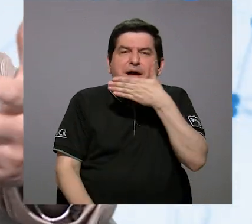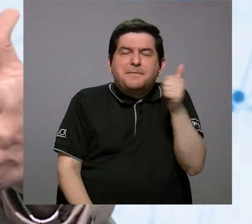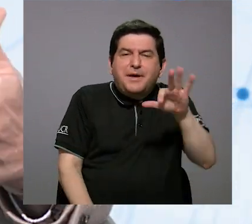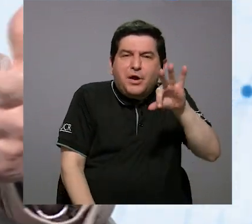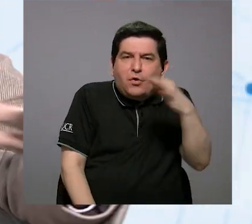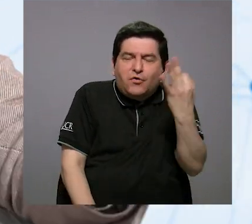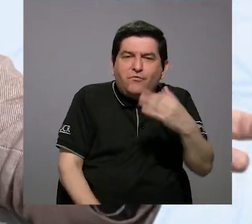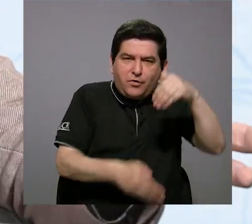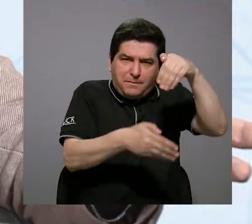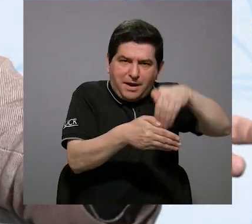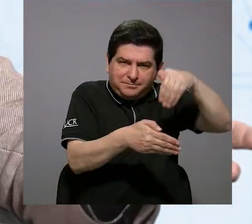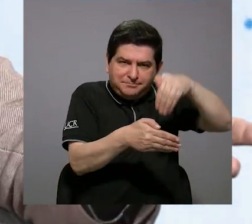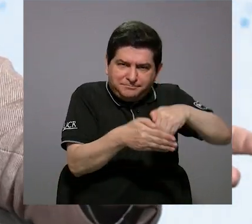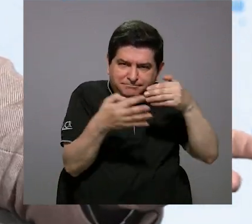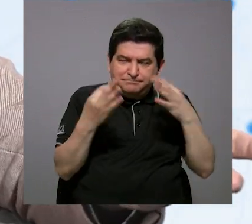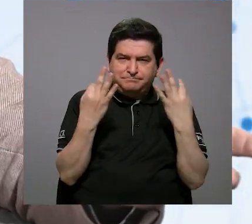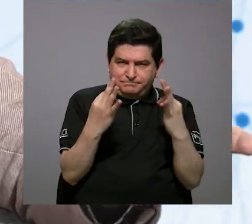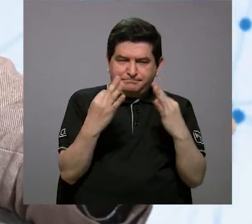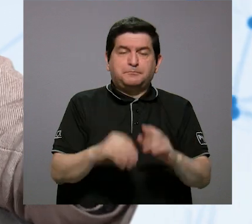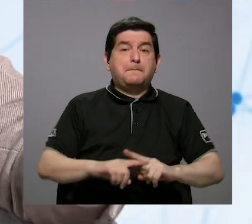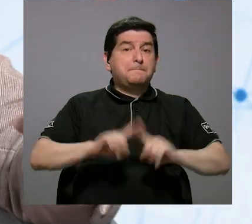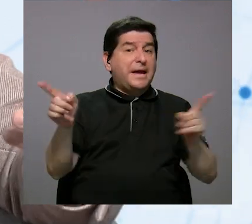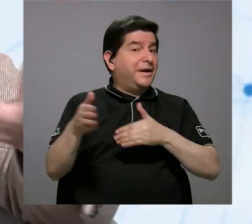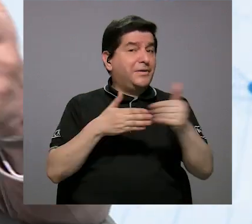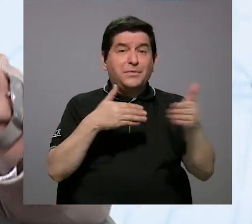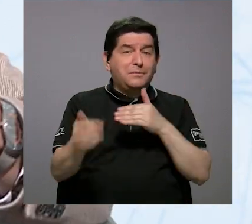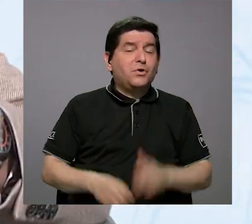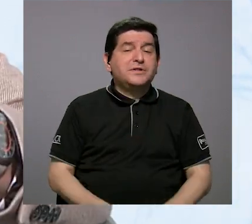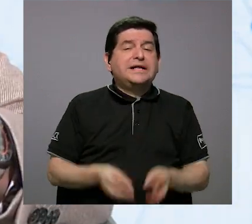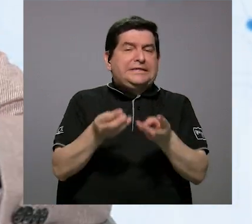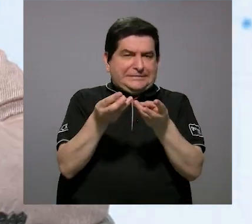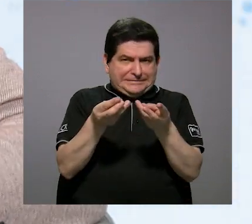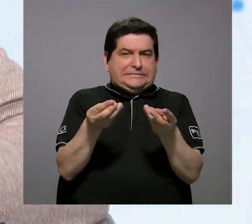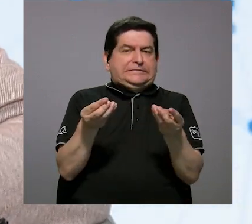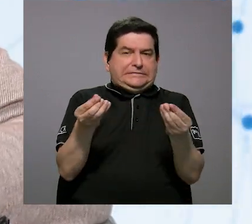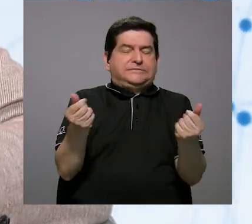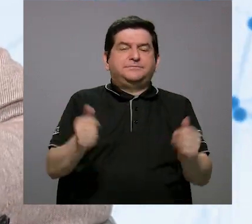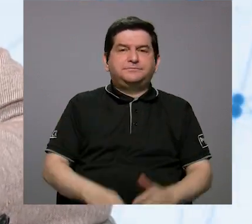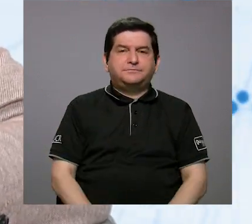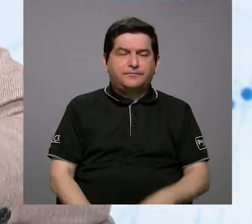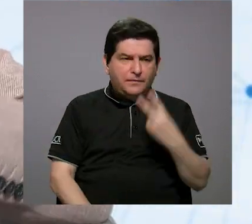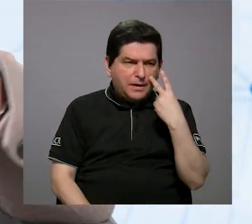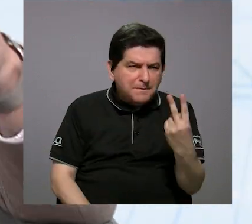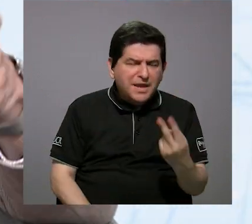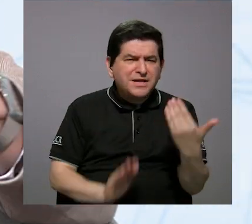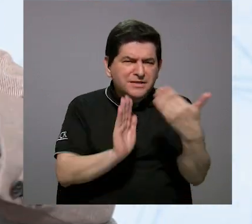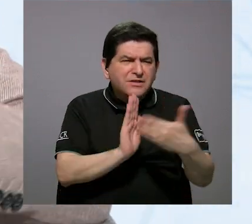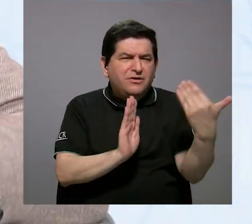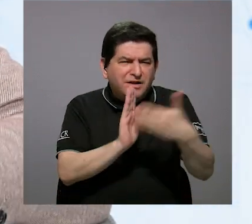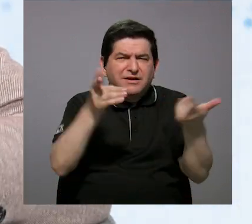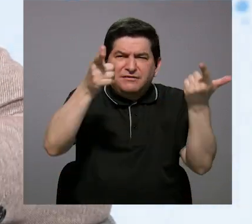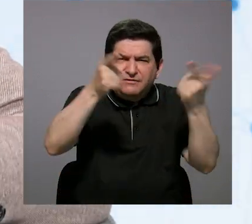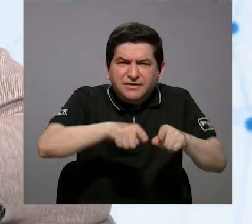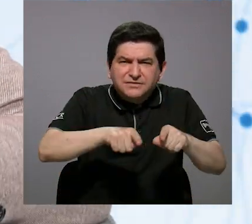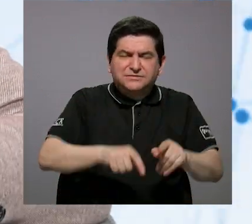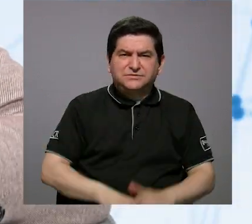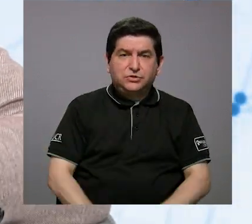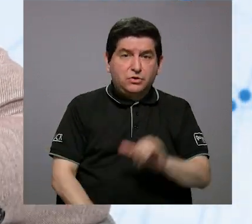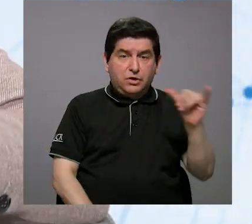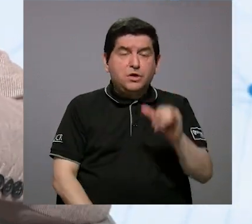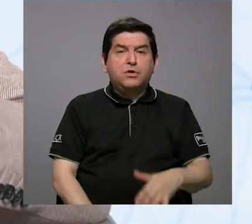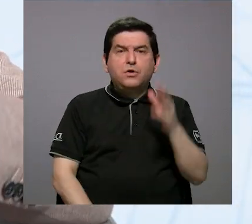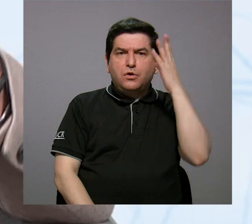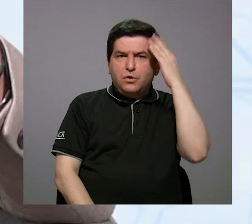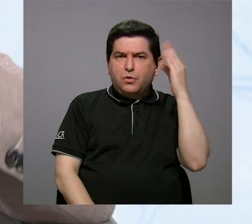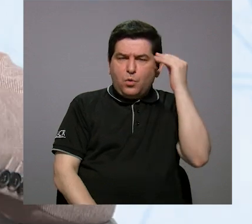la mejor forma de almacenamiento posible, pero aún así hay un deterioro. Entonces, viendo los deterioros que teníamos y también